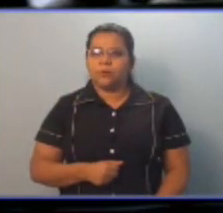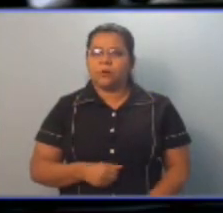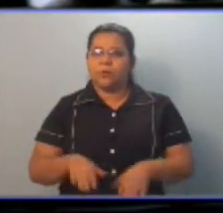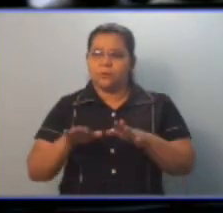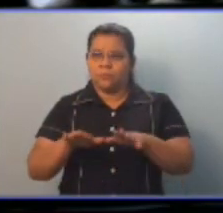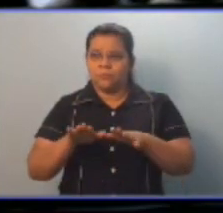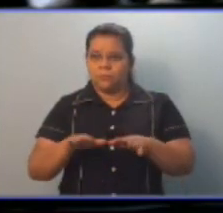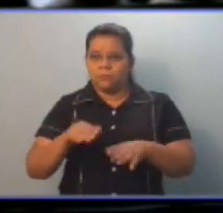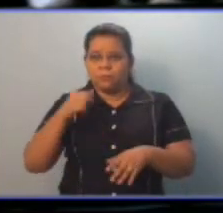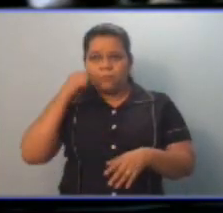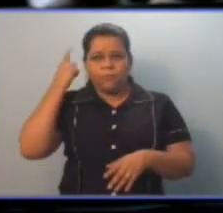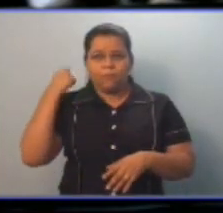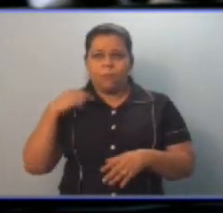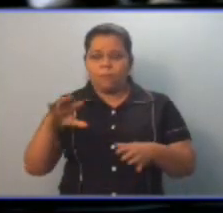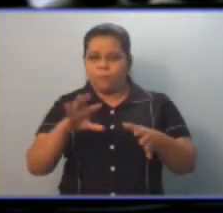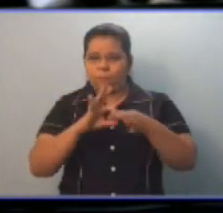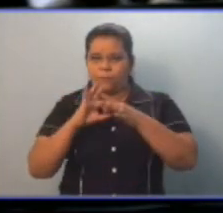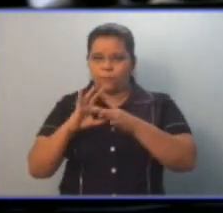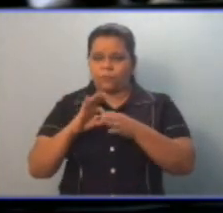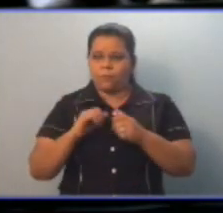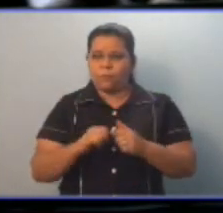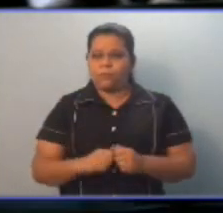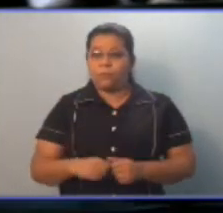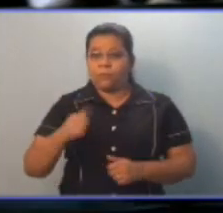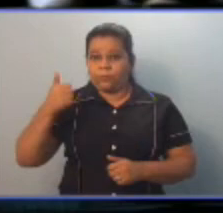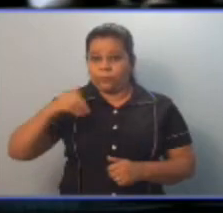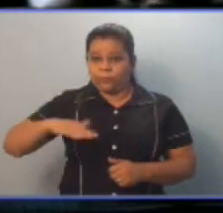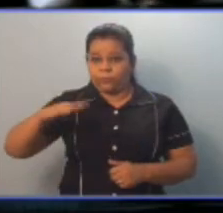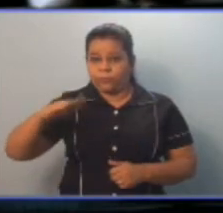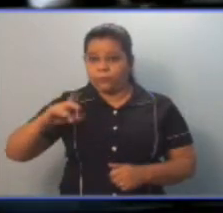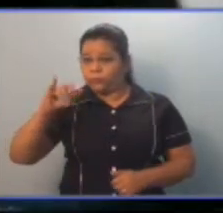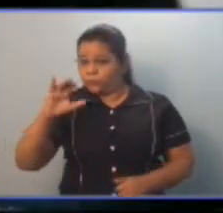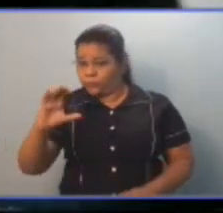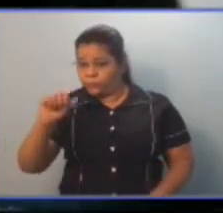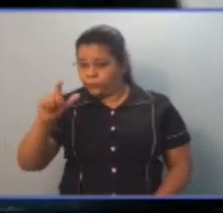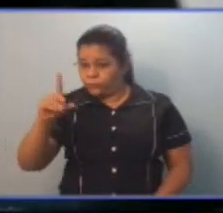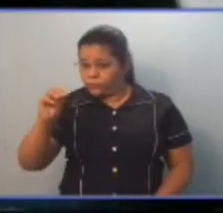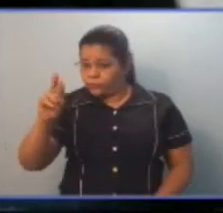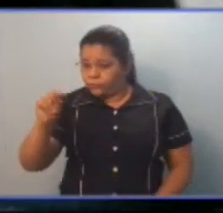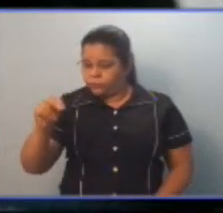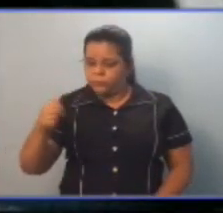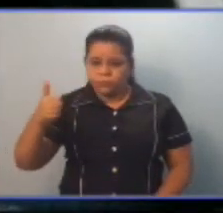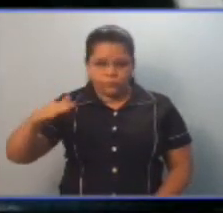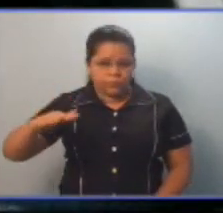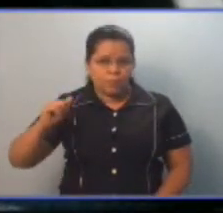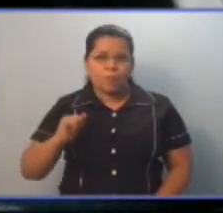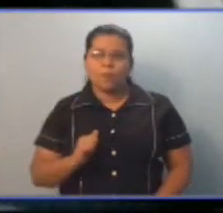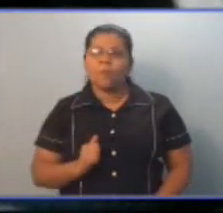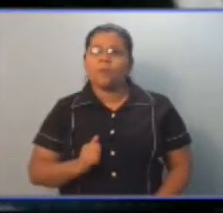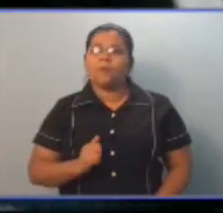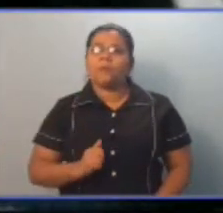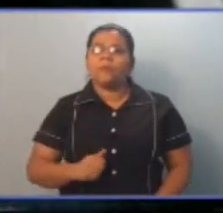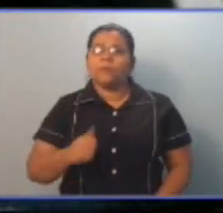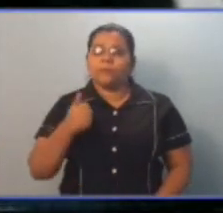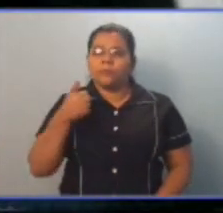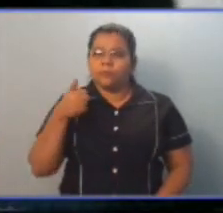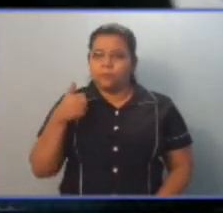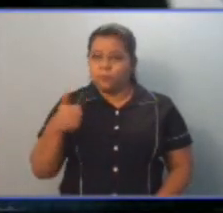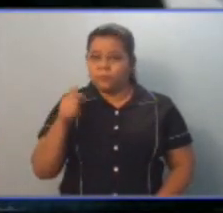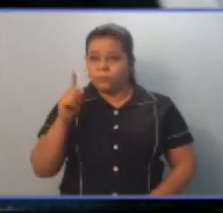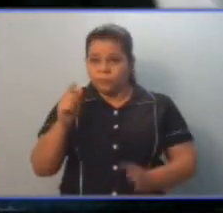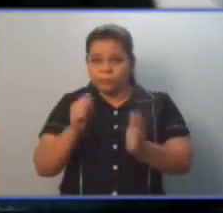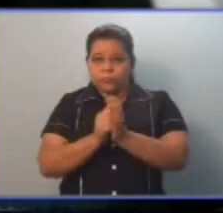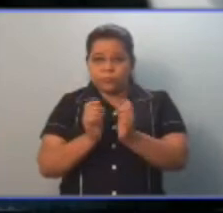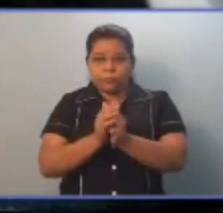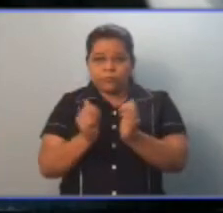Gracias, señor coordinador. Buenas tardes, licenciado Calderón. Un problema que tenemos es que